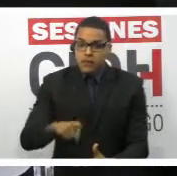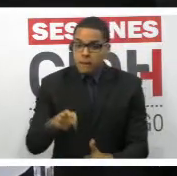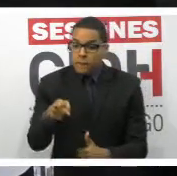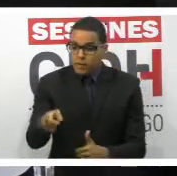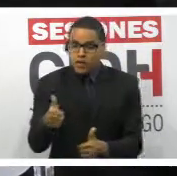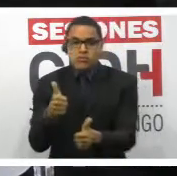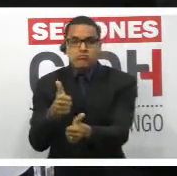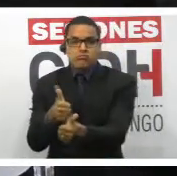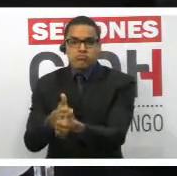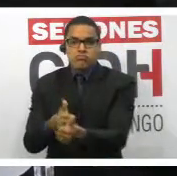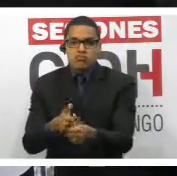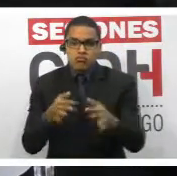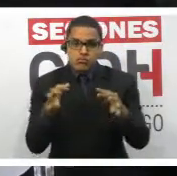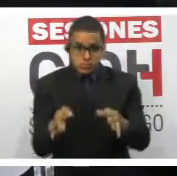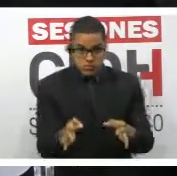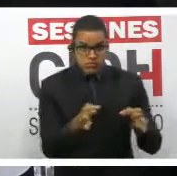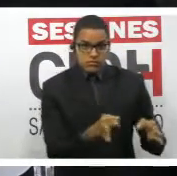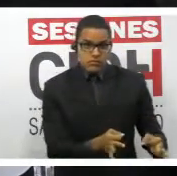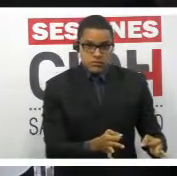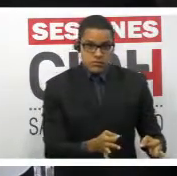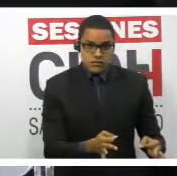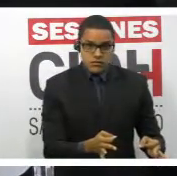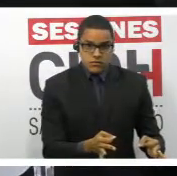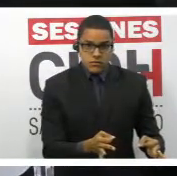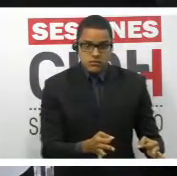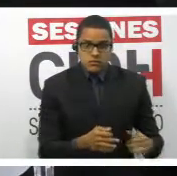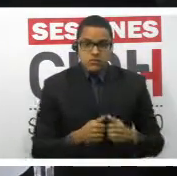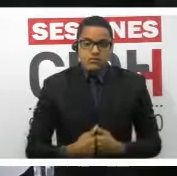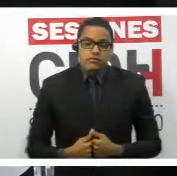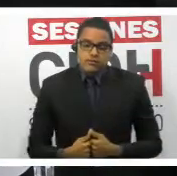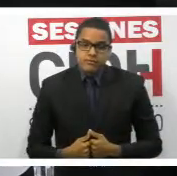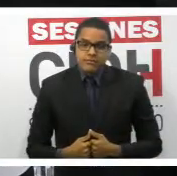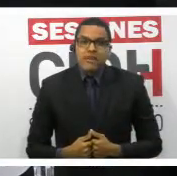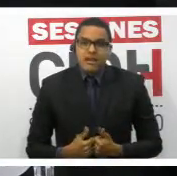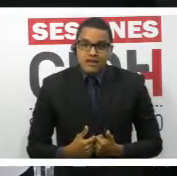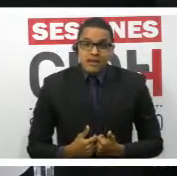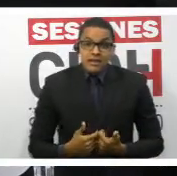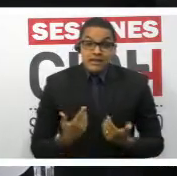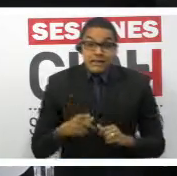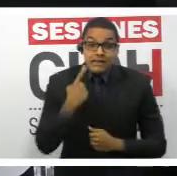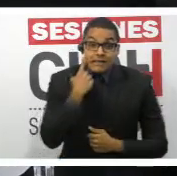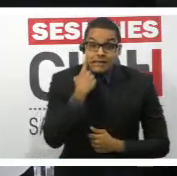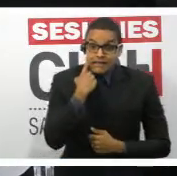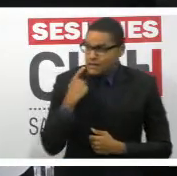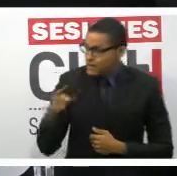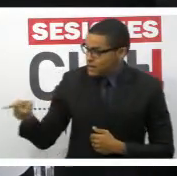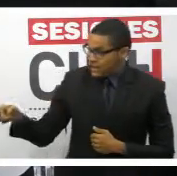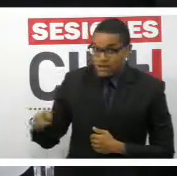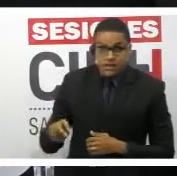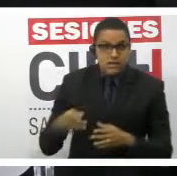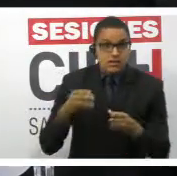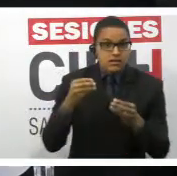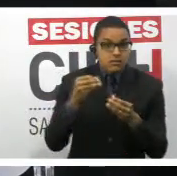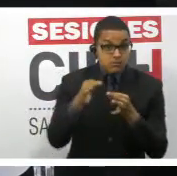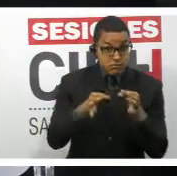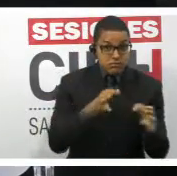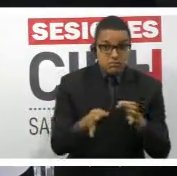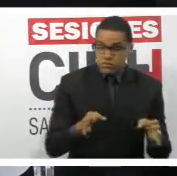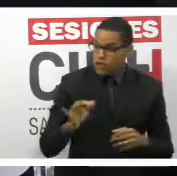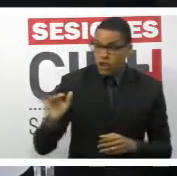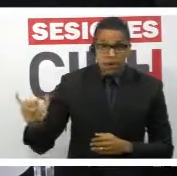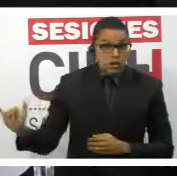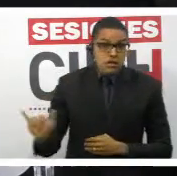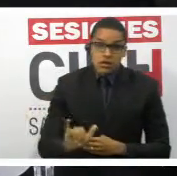discapacidad esto pues como ya se ha repetido en argentina en guatemala en réplica americana y en mexico viola